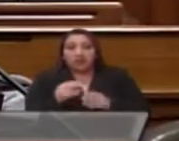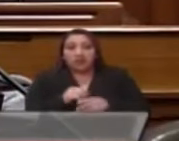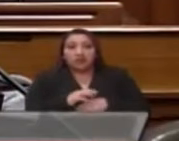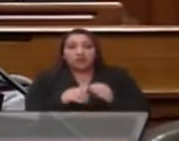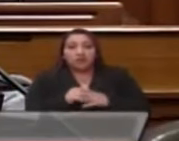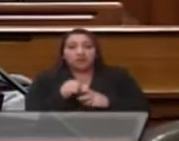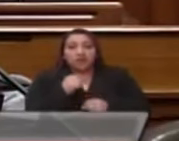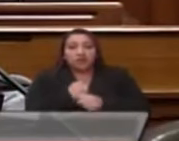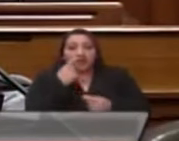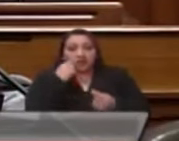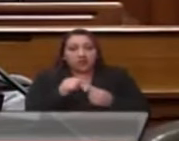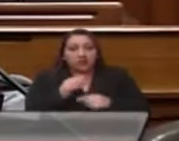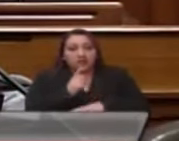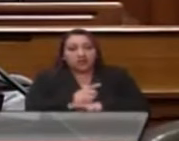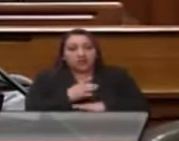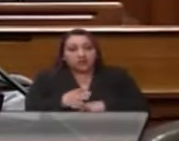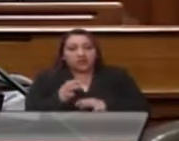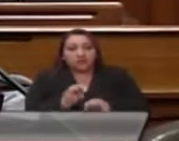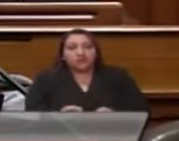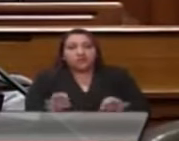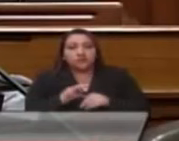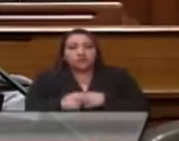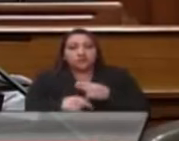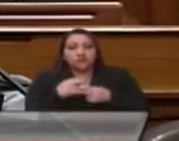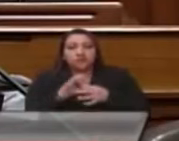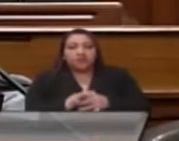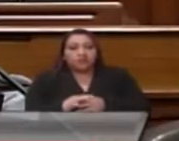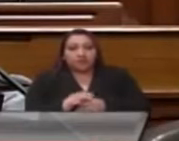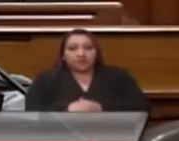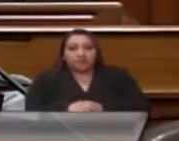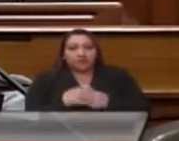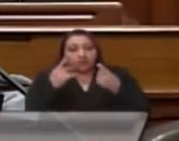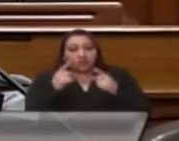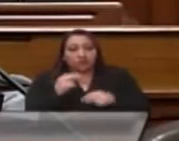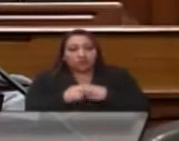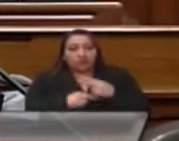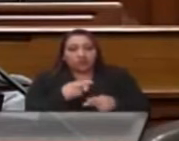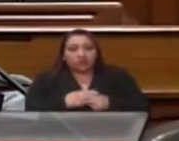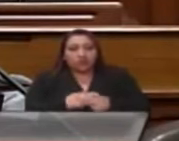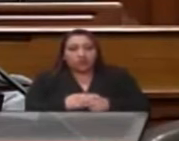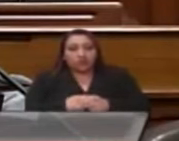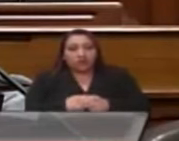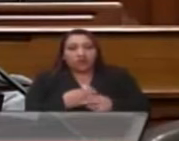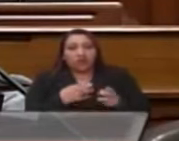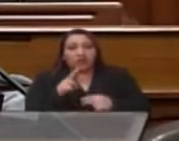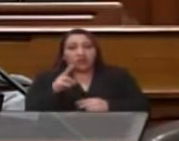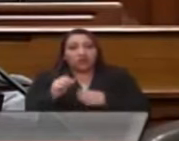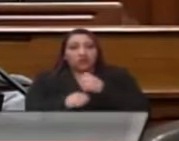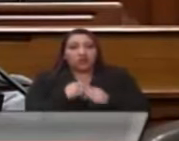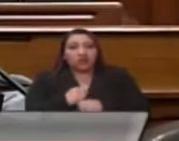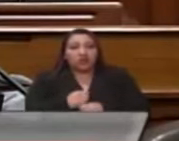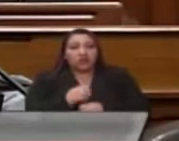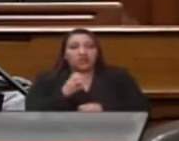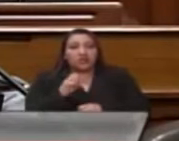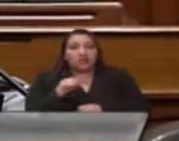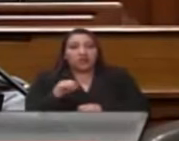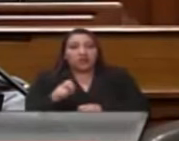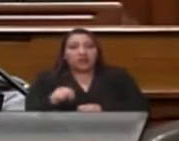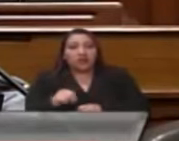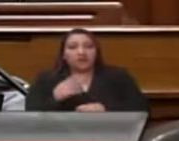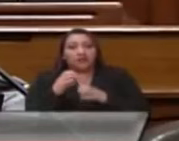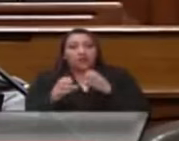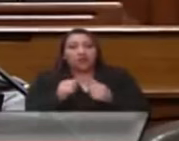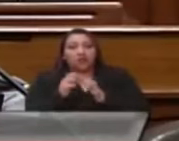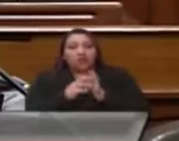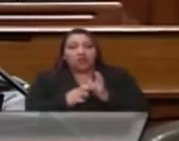el marco de los Objetivos de Desarrollo Sostenible de Naciones Unidas, el Acuerdo Nacional, Plan Bicentenario del CEPLAN,